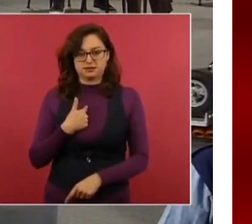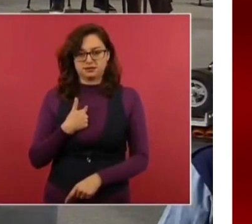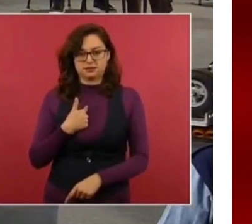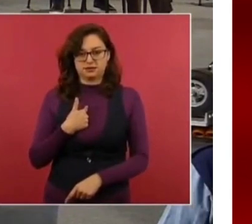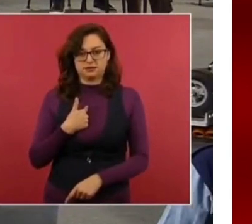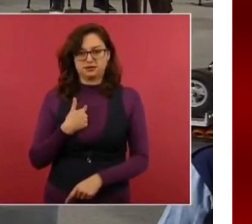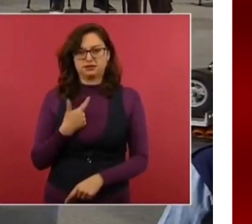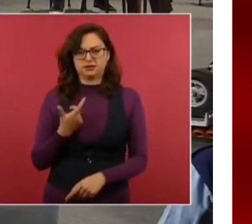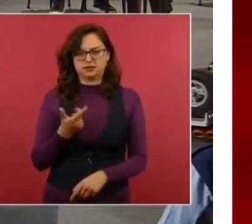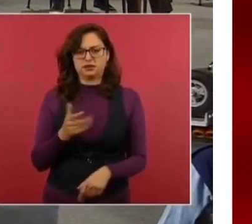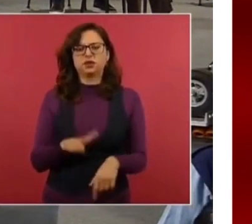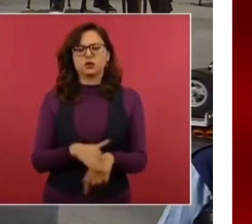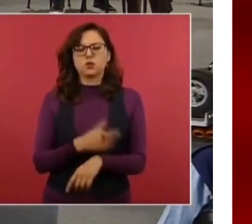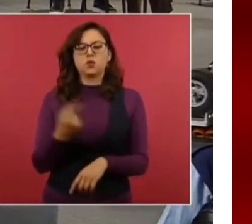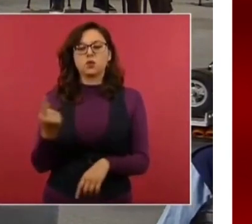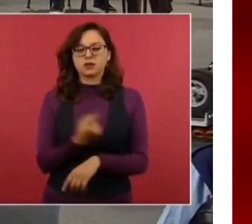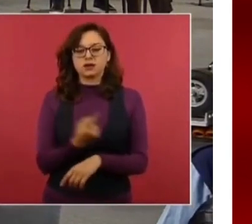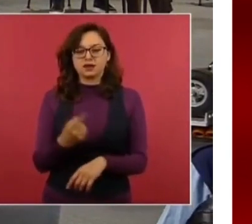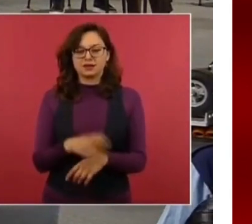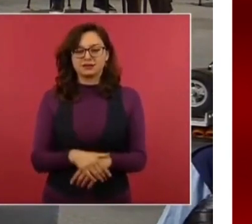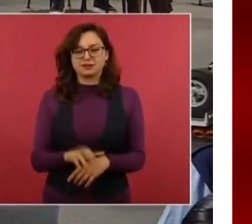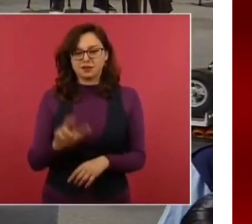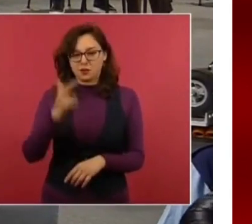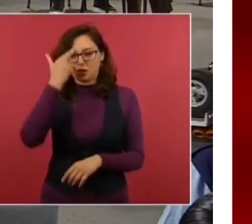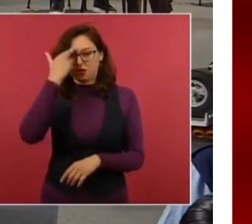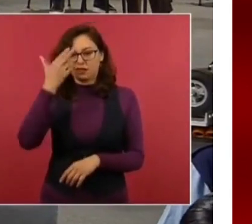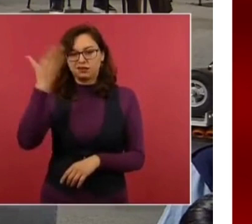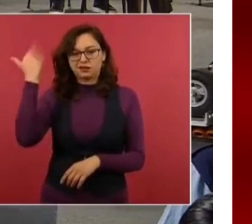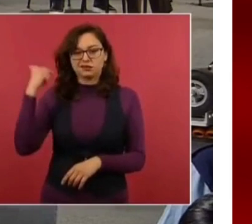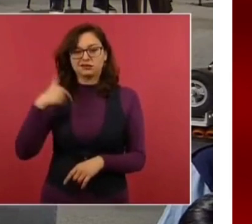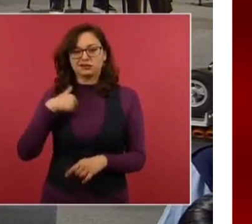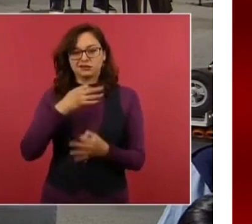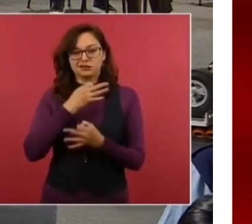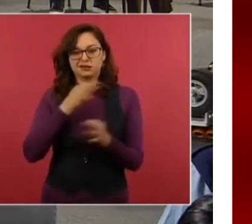los abrazos no balazos